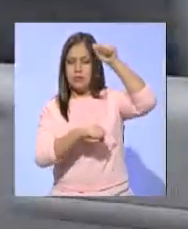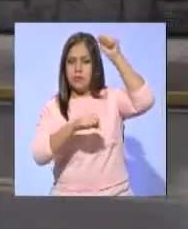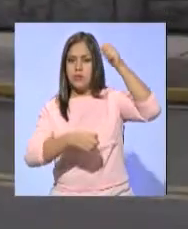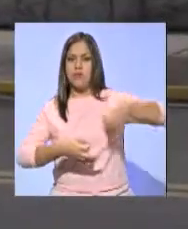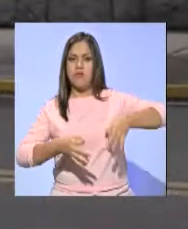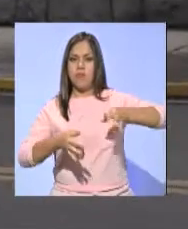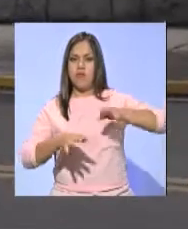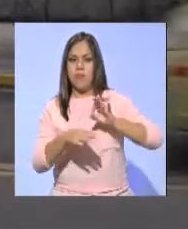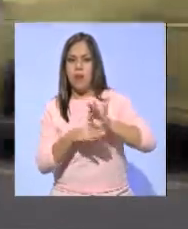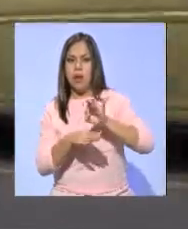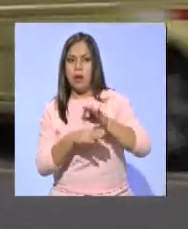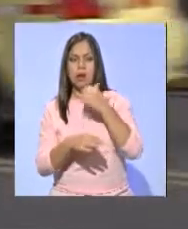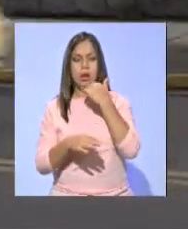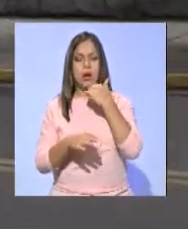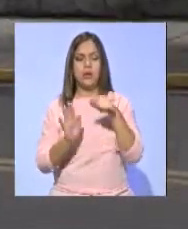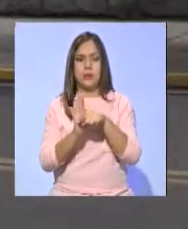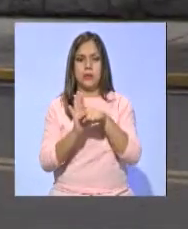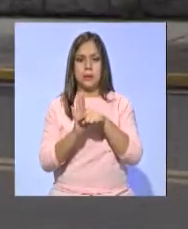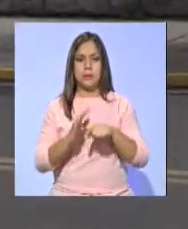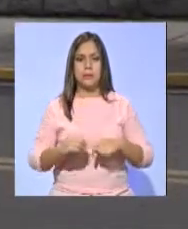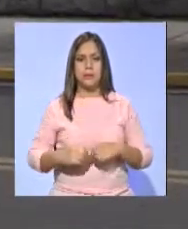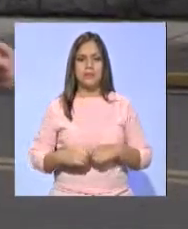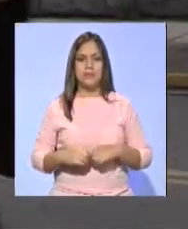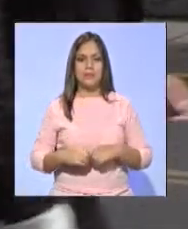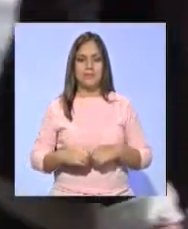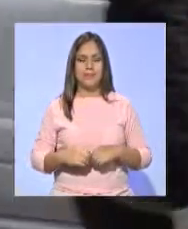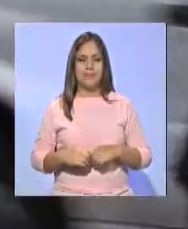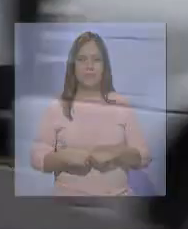de acoso laboral. Hasta una próxima entrega.